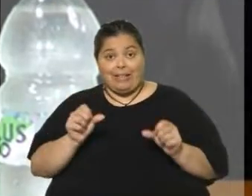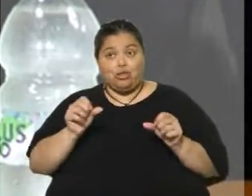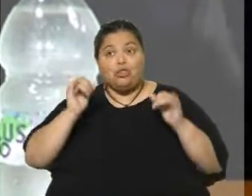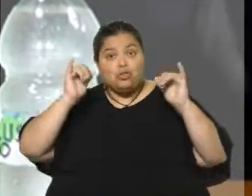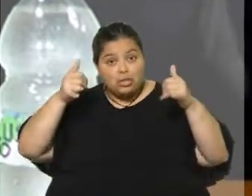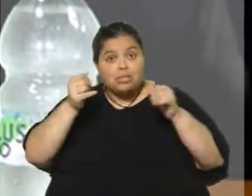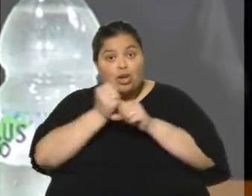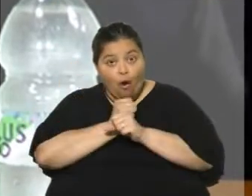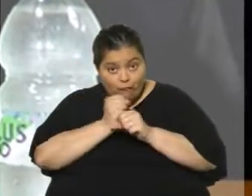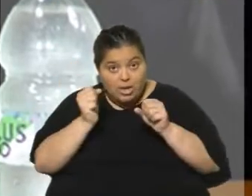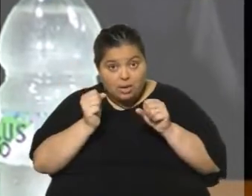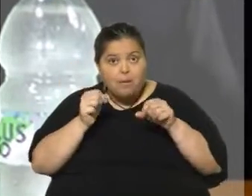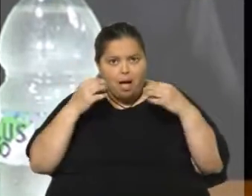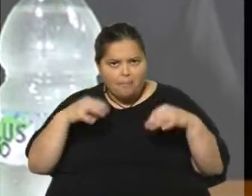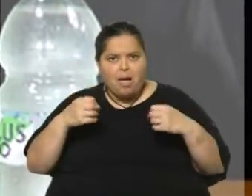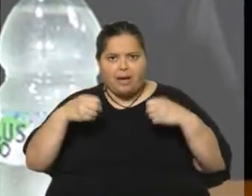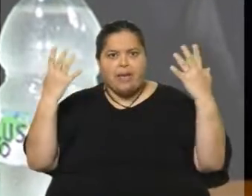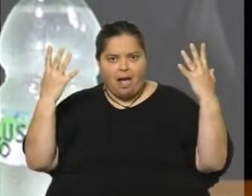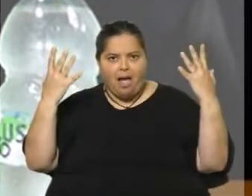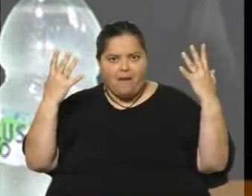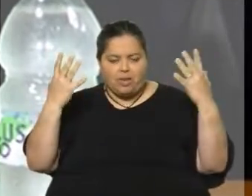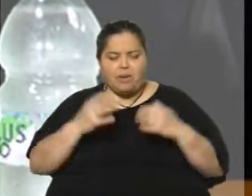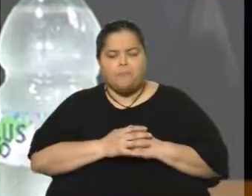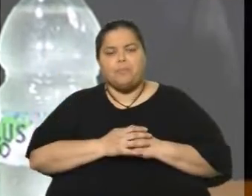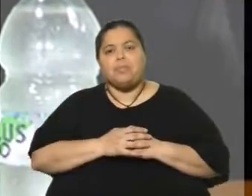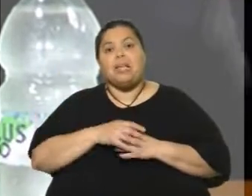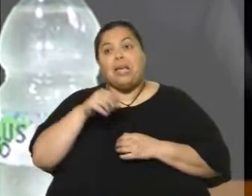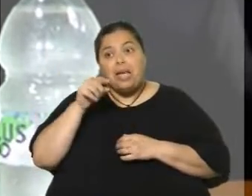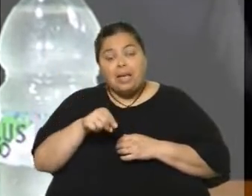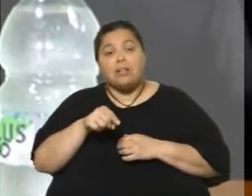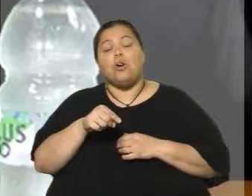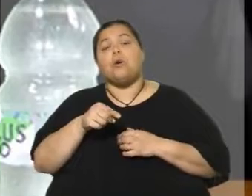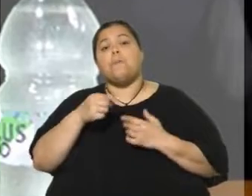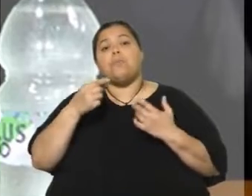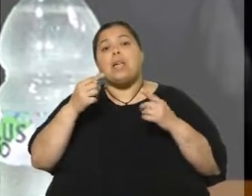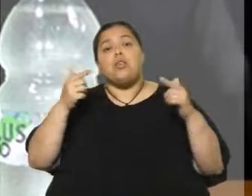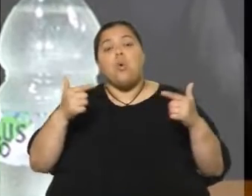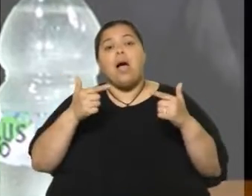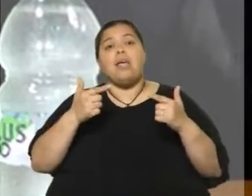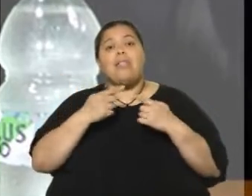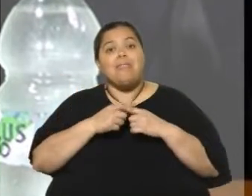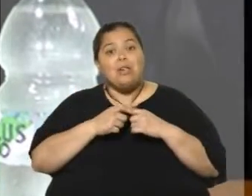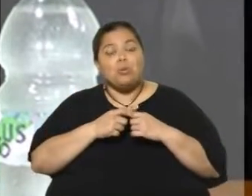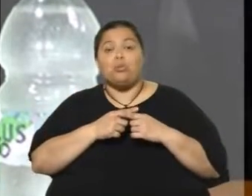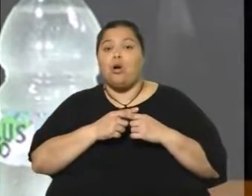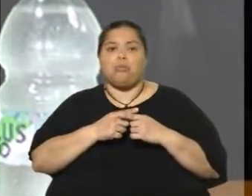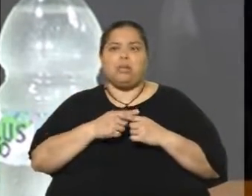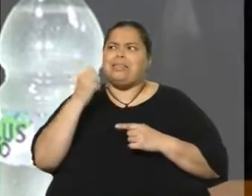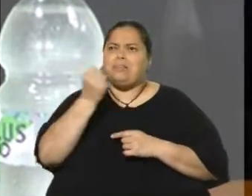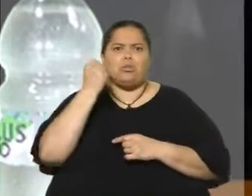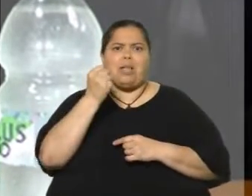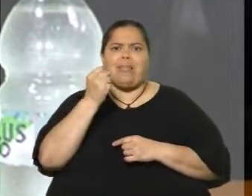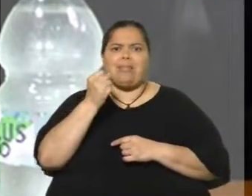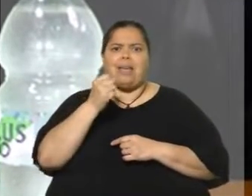confirmarse, revisten gravedad, donde no está en discusión la importancia de los fueros, donde